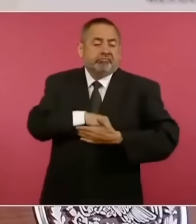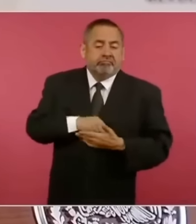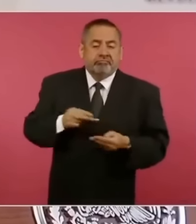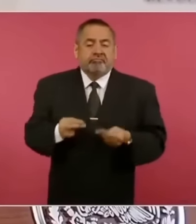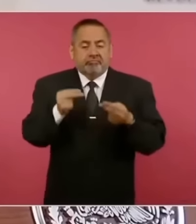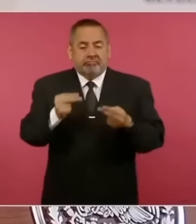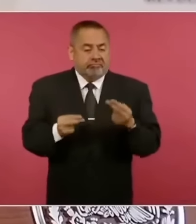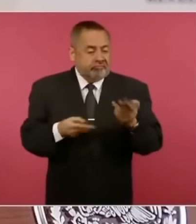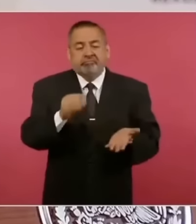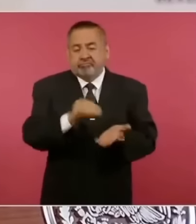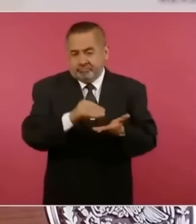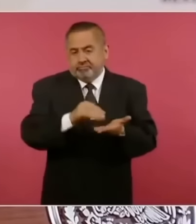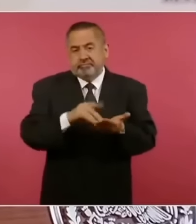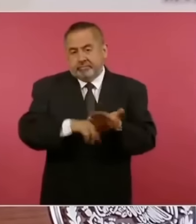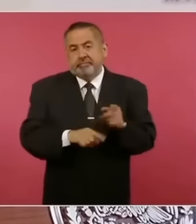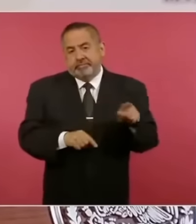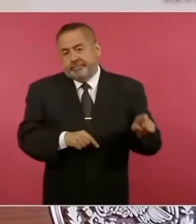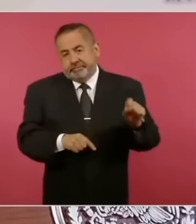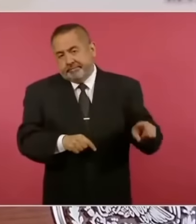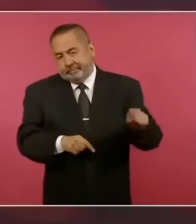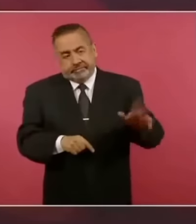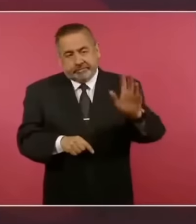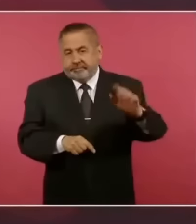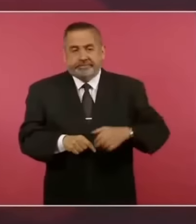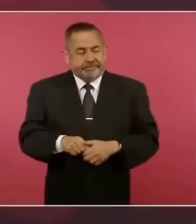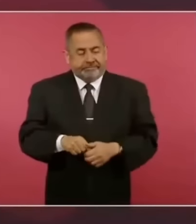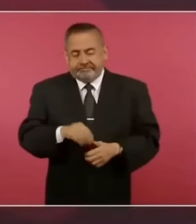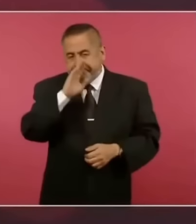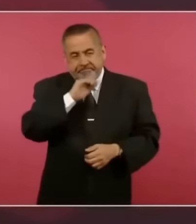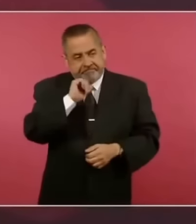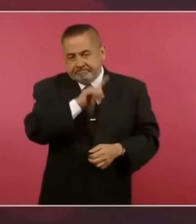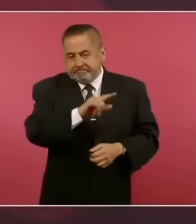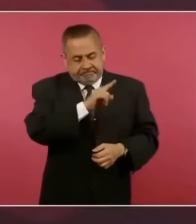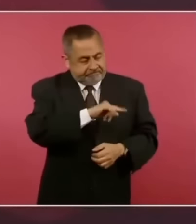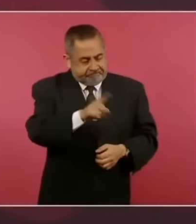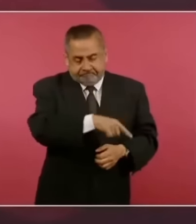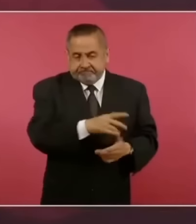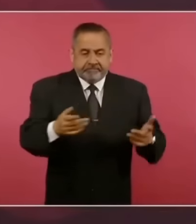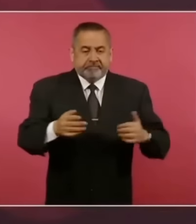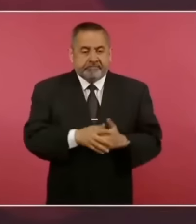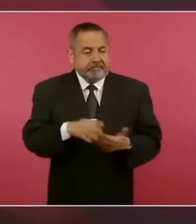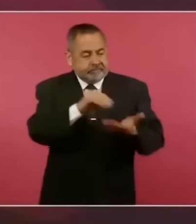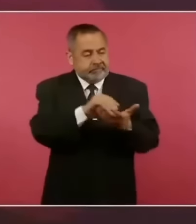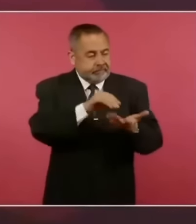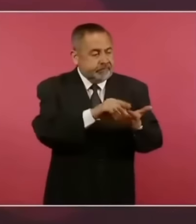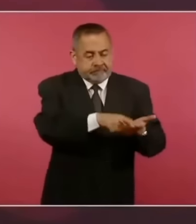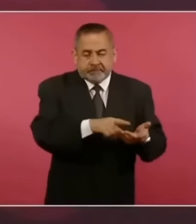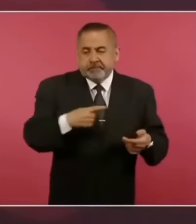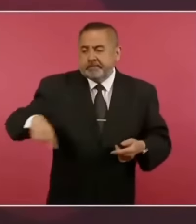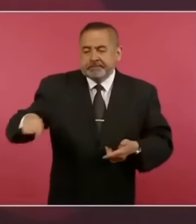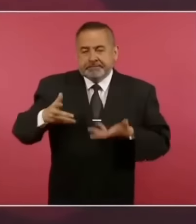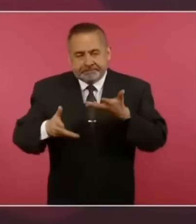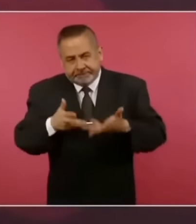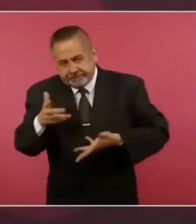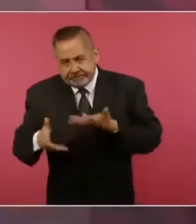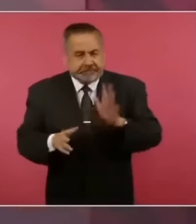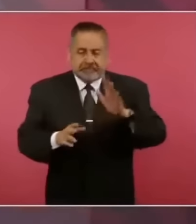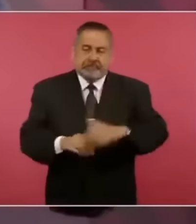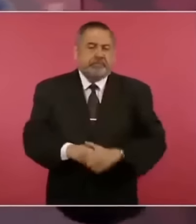sigue este este mal que nos aqueja